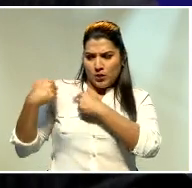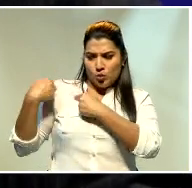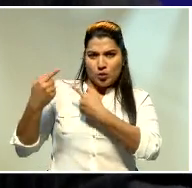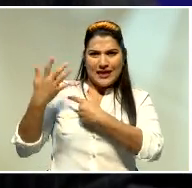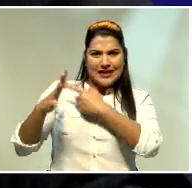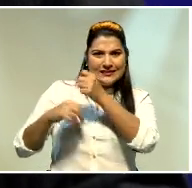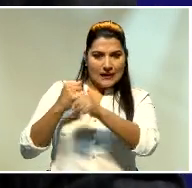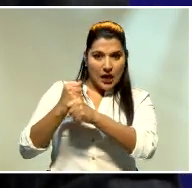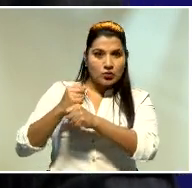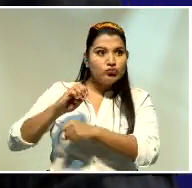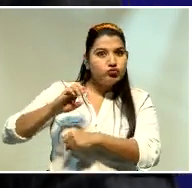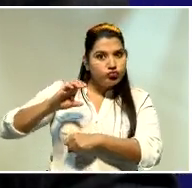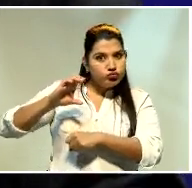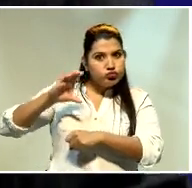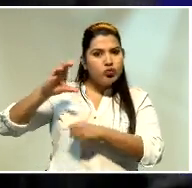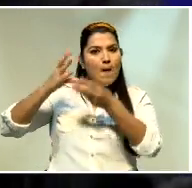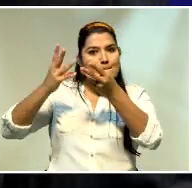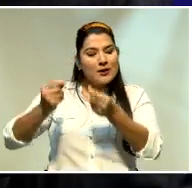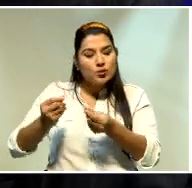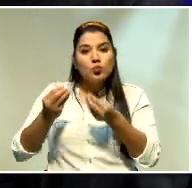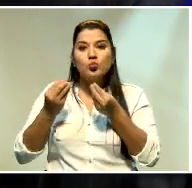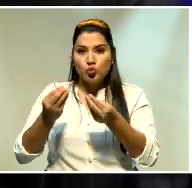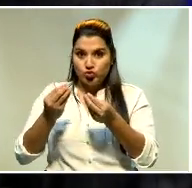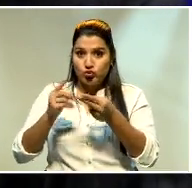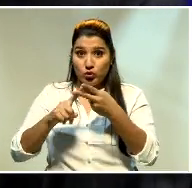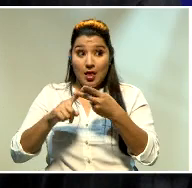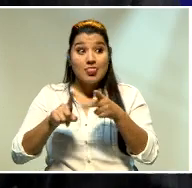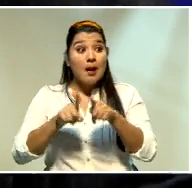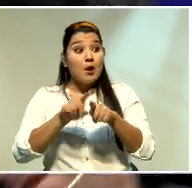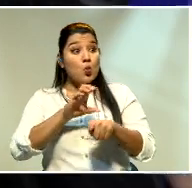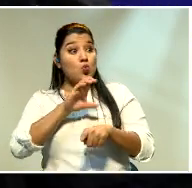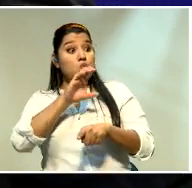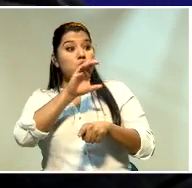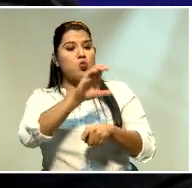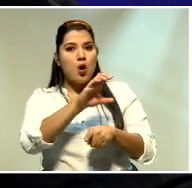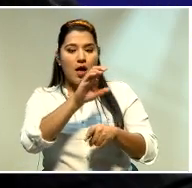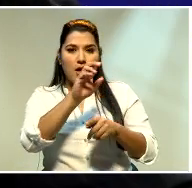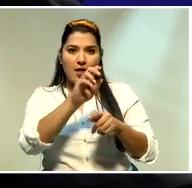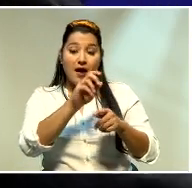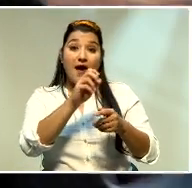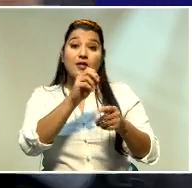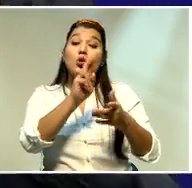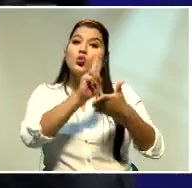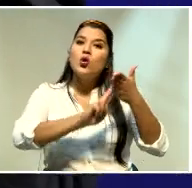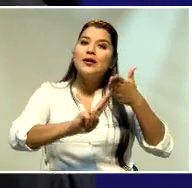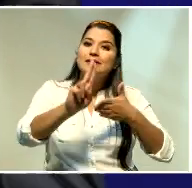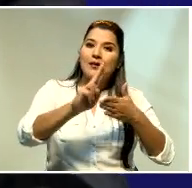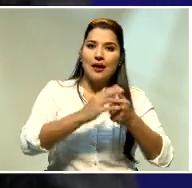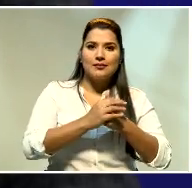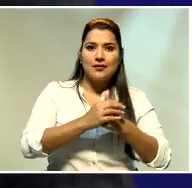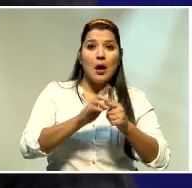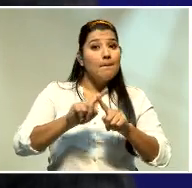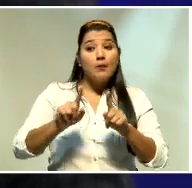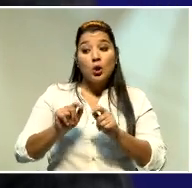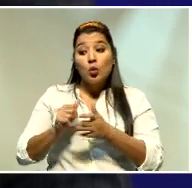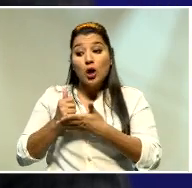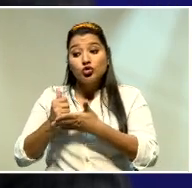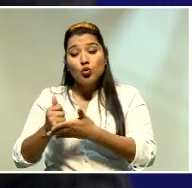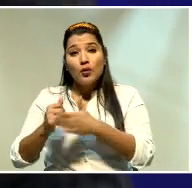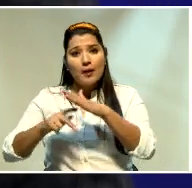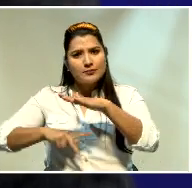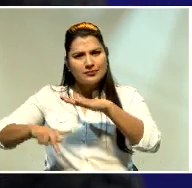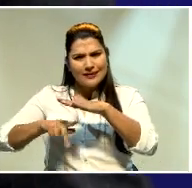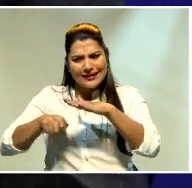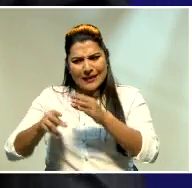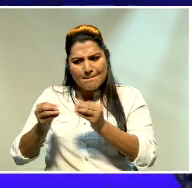grandes, creciendo el financiamiento a las universidades, que está bien, pero no a la educación preescolar, que es la más importante para el desarrollo del intelecto de